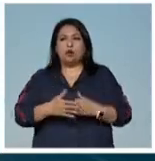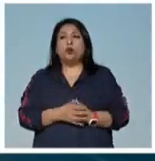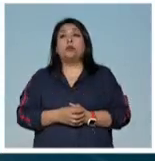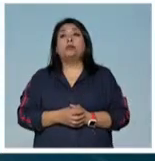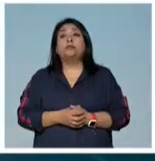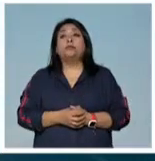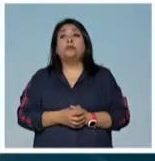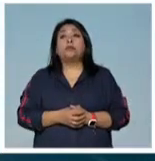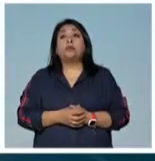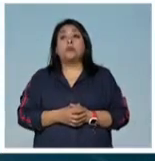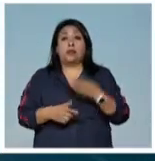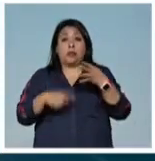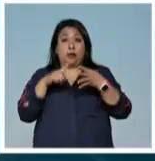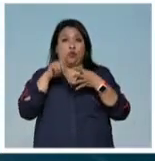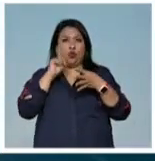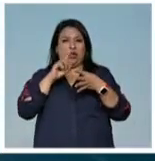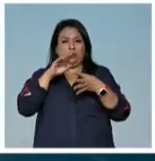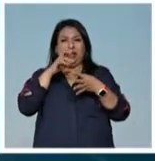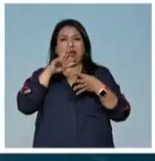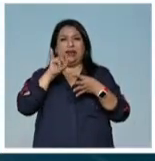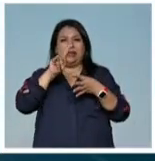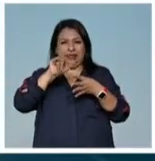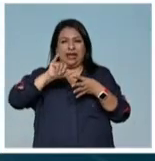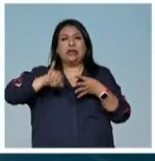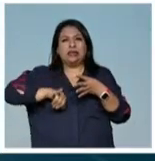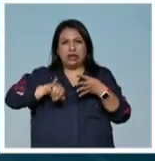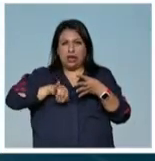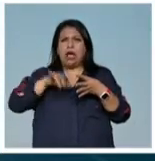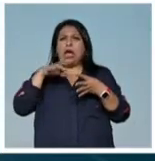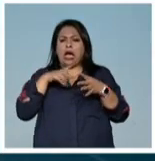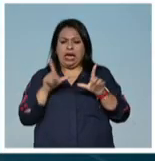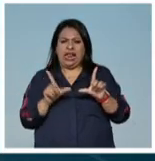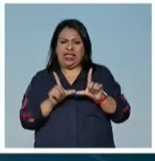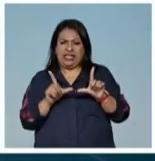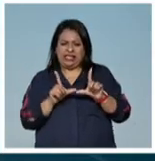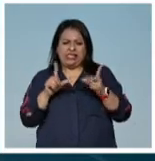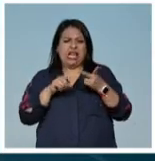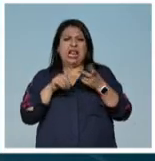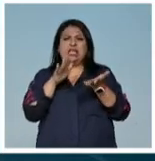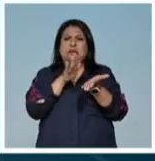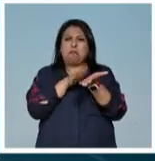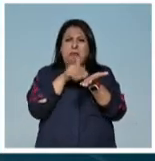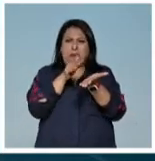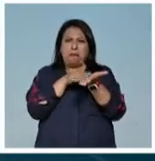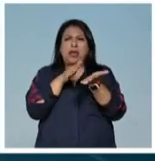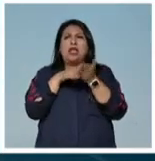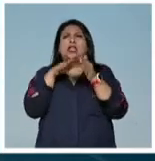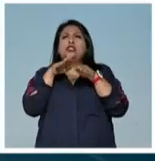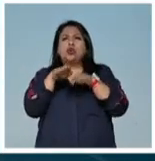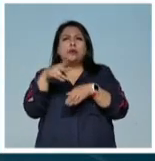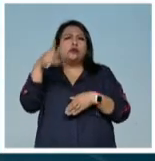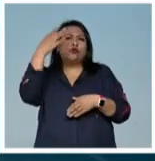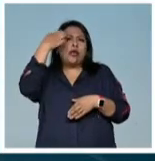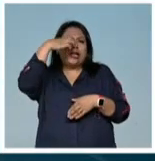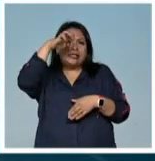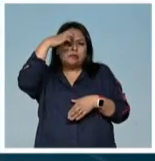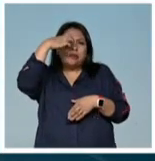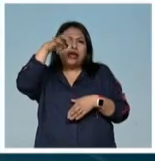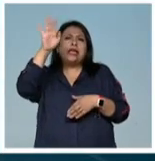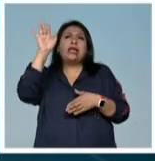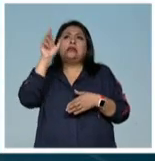En el caso de Margarita es bien interesante que tenemos credenciales, documentos que hablan de su trayectoria, de su